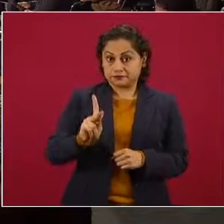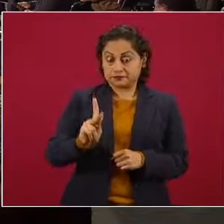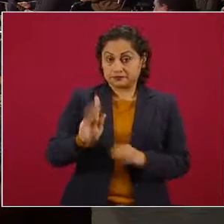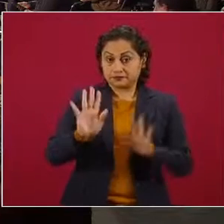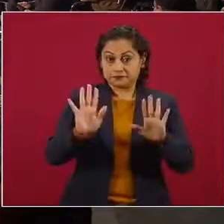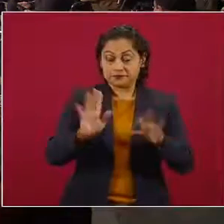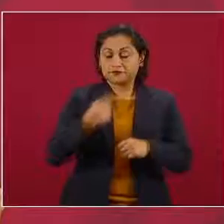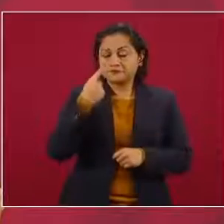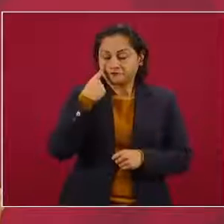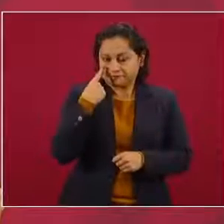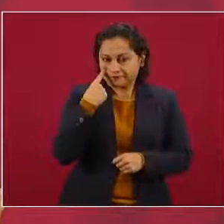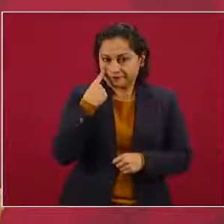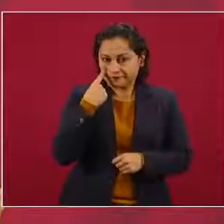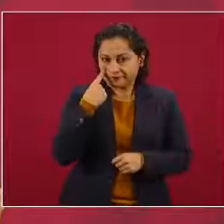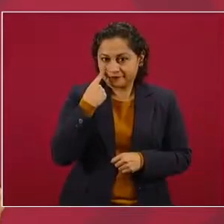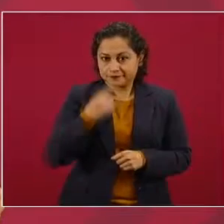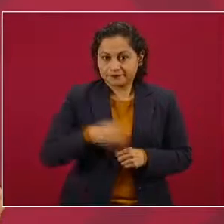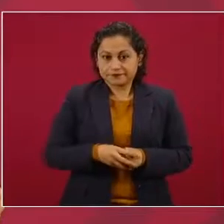les voy a